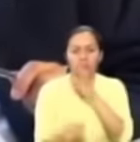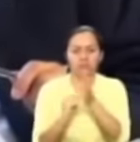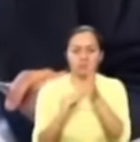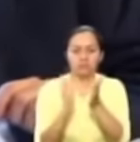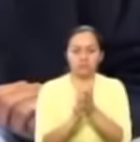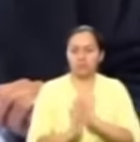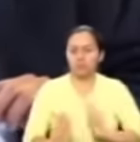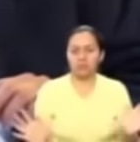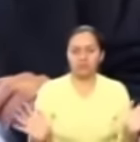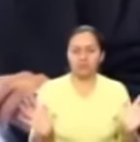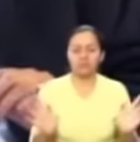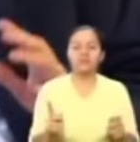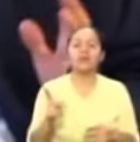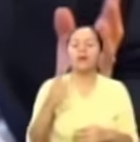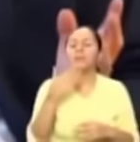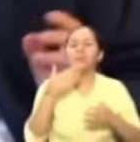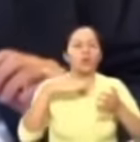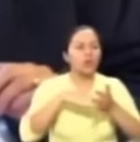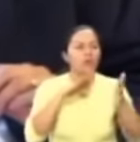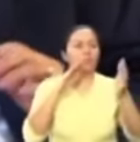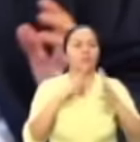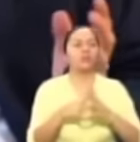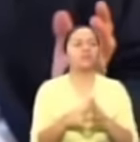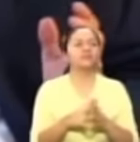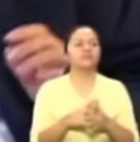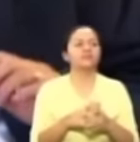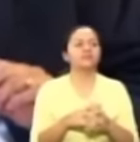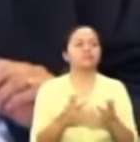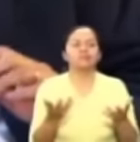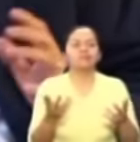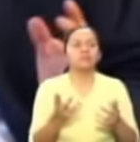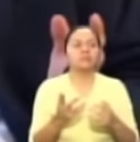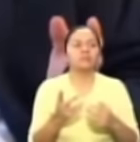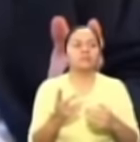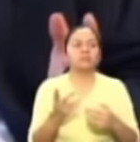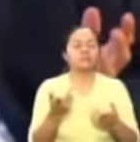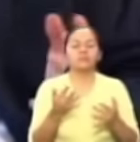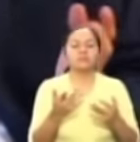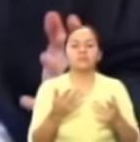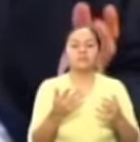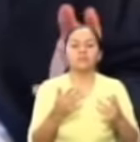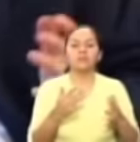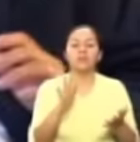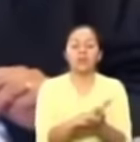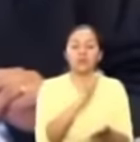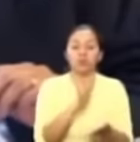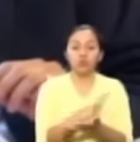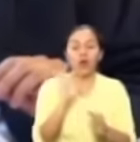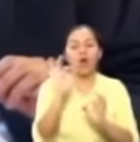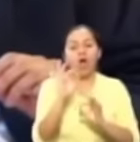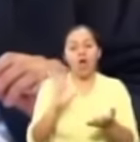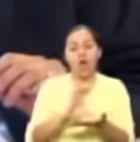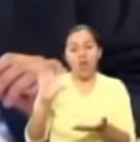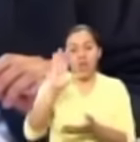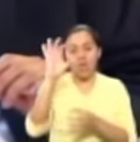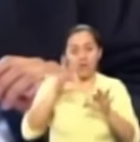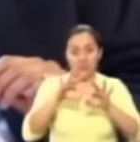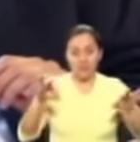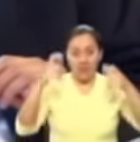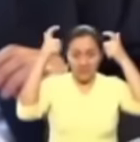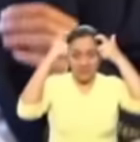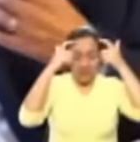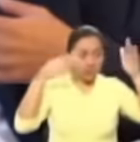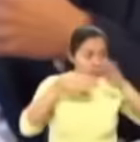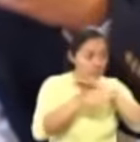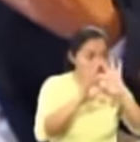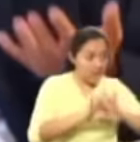dentro de estos indicadores tenemos, por ejemplo, la inexistencia a educación básica y bachillerato, por dar un ejemplo en la dimensión de educación, la